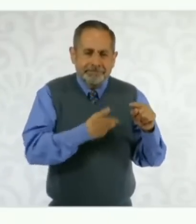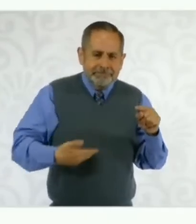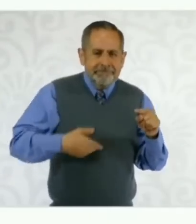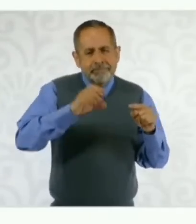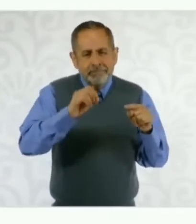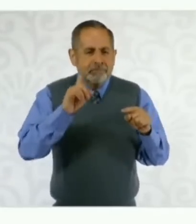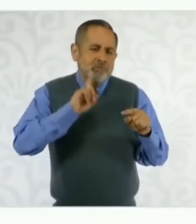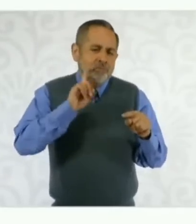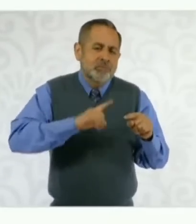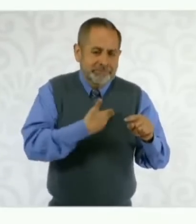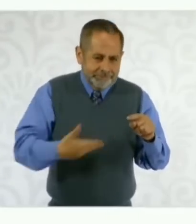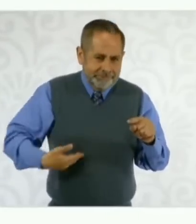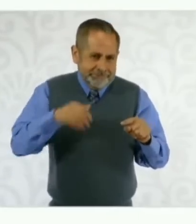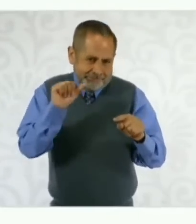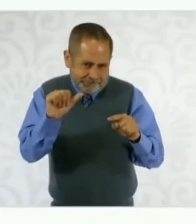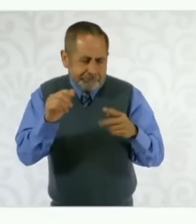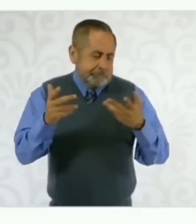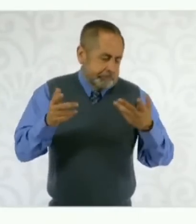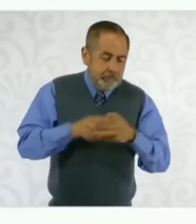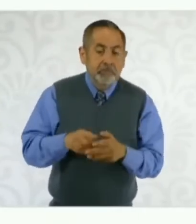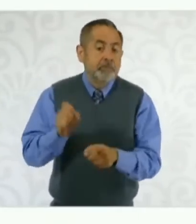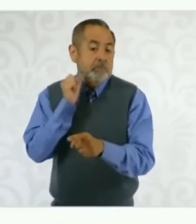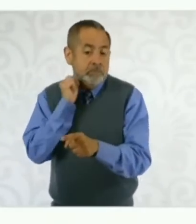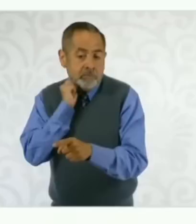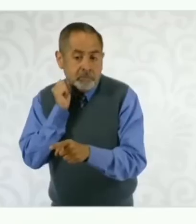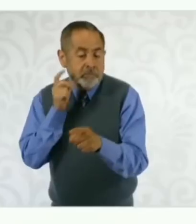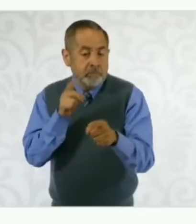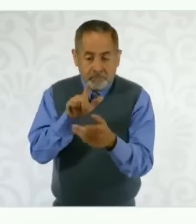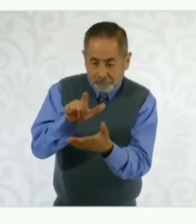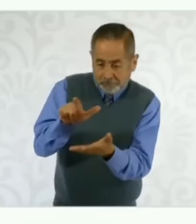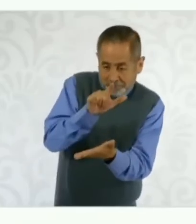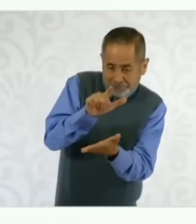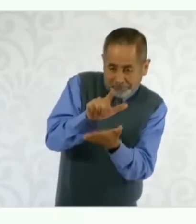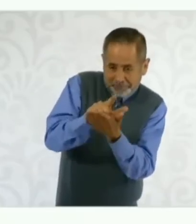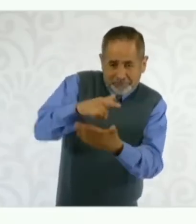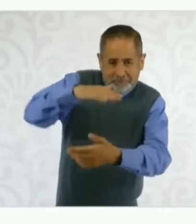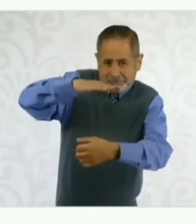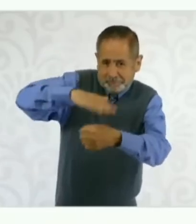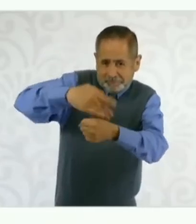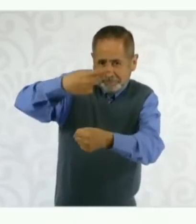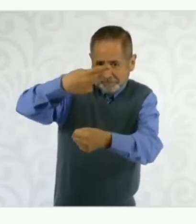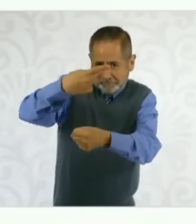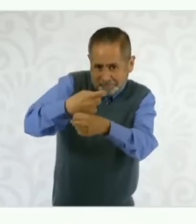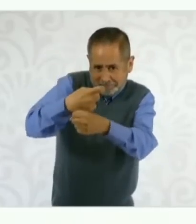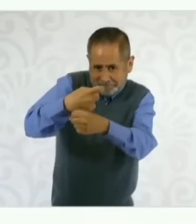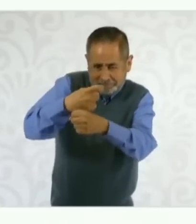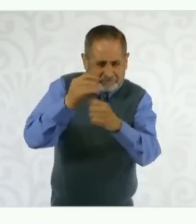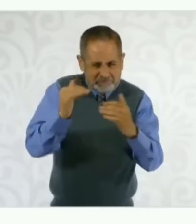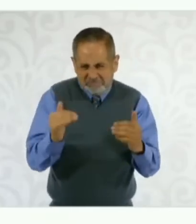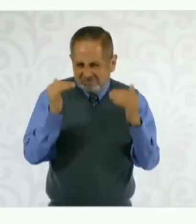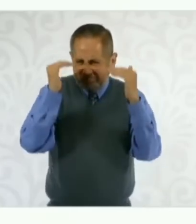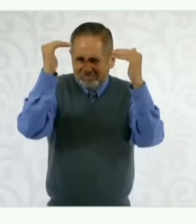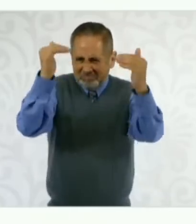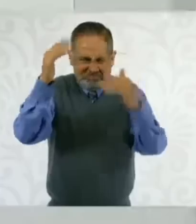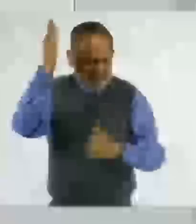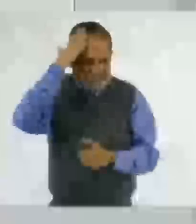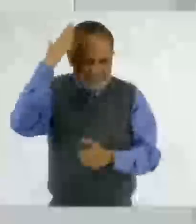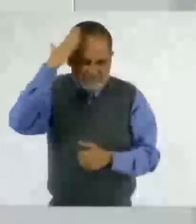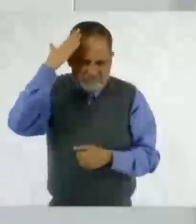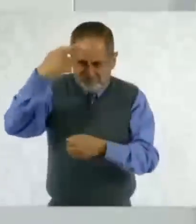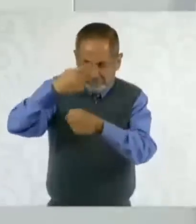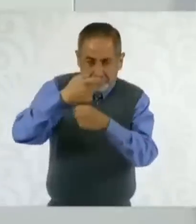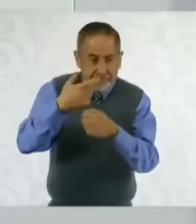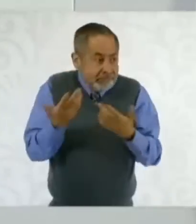de la República, con aprobación del Senado, serán la ley suprema de toda la Unión. Lo dice